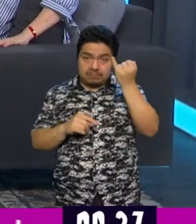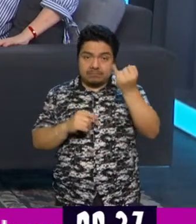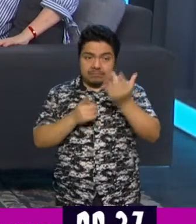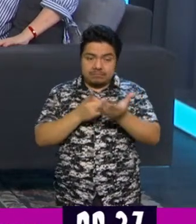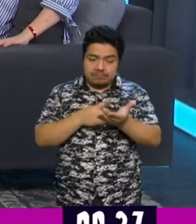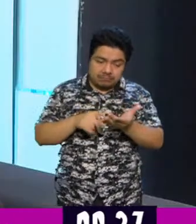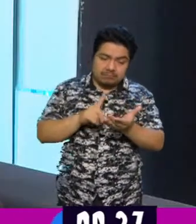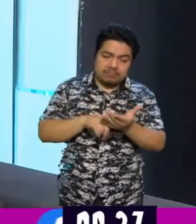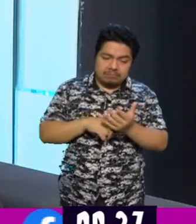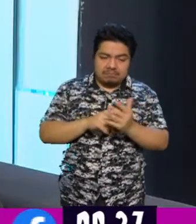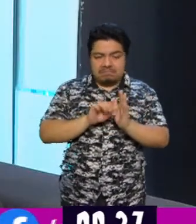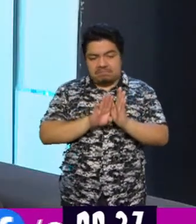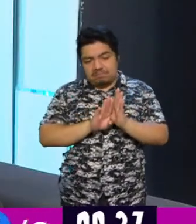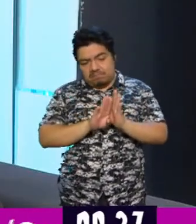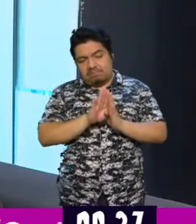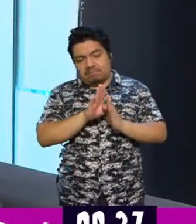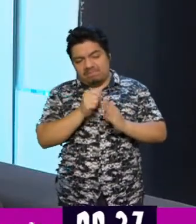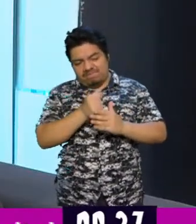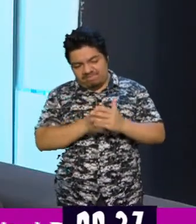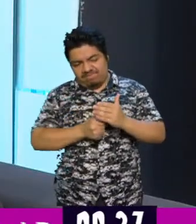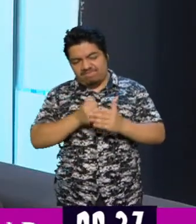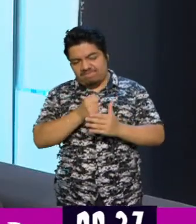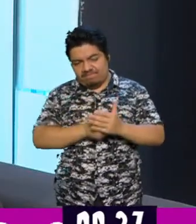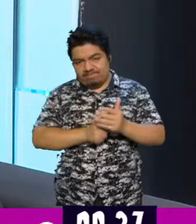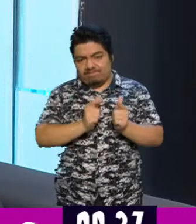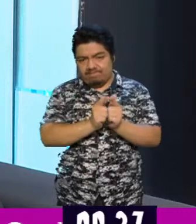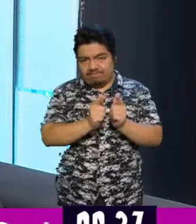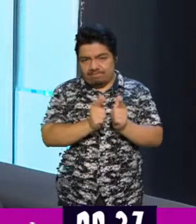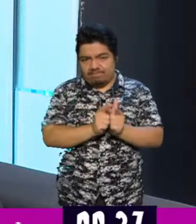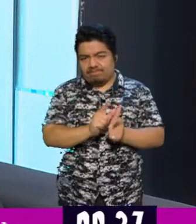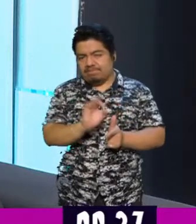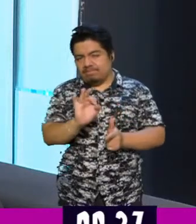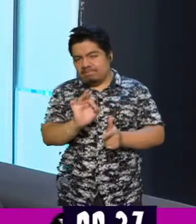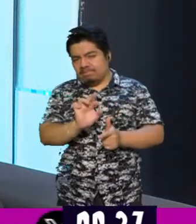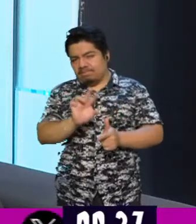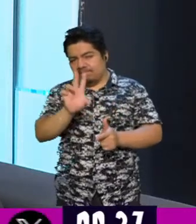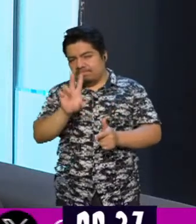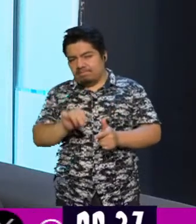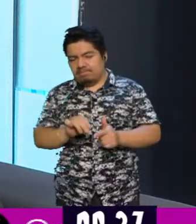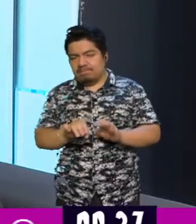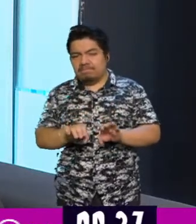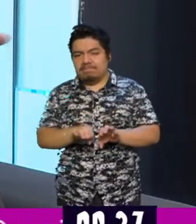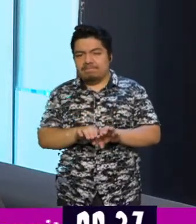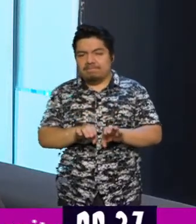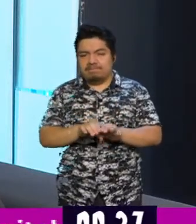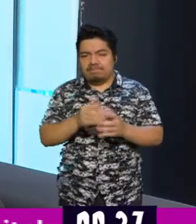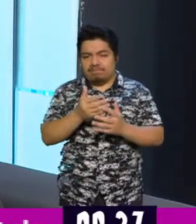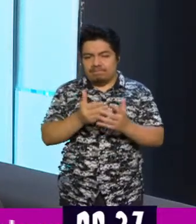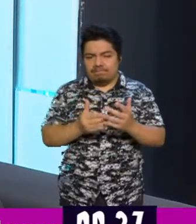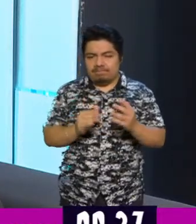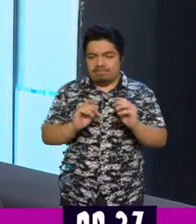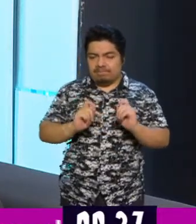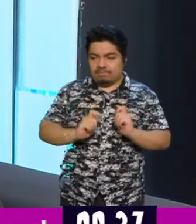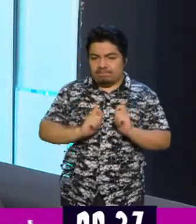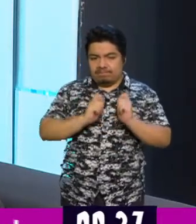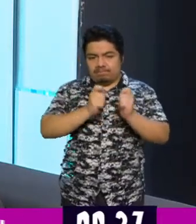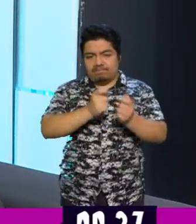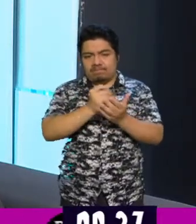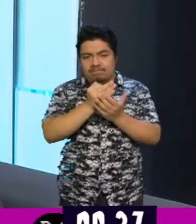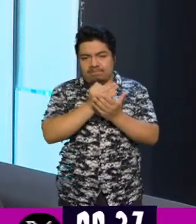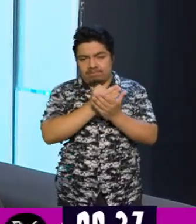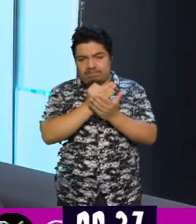a fuerzas progresistas de este país, bueno, quizá no es conveniente que le otorguemos todo el poder a Morena, ¿no?